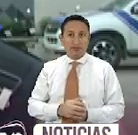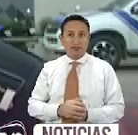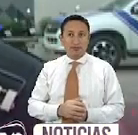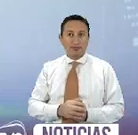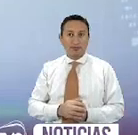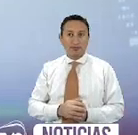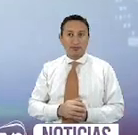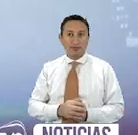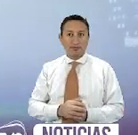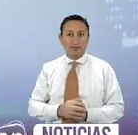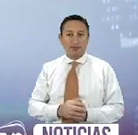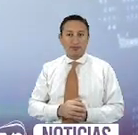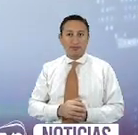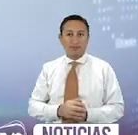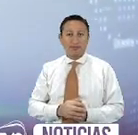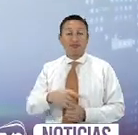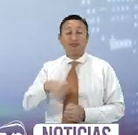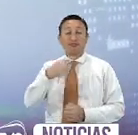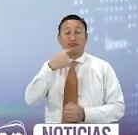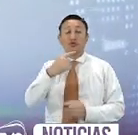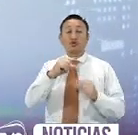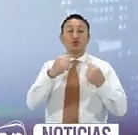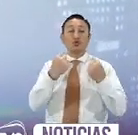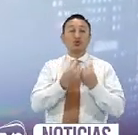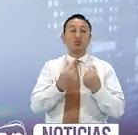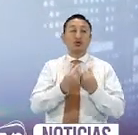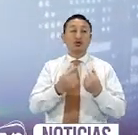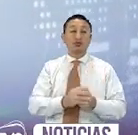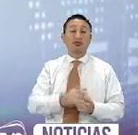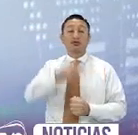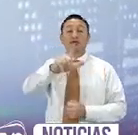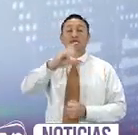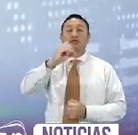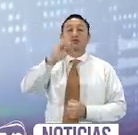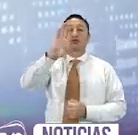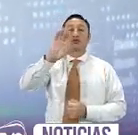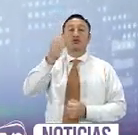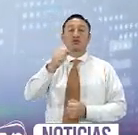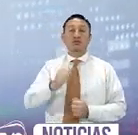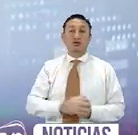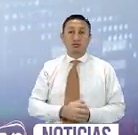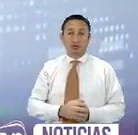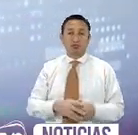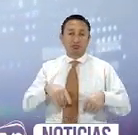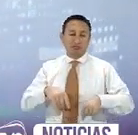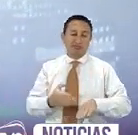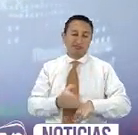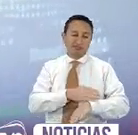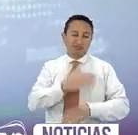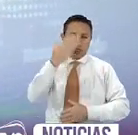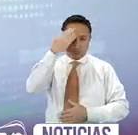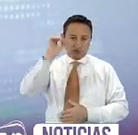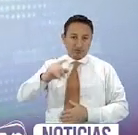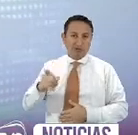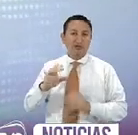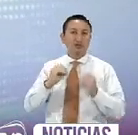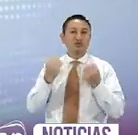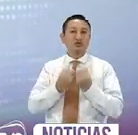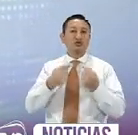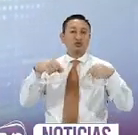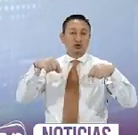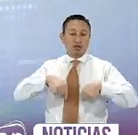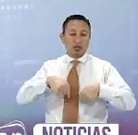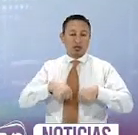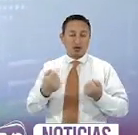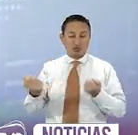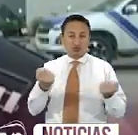estaba aduciéndose al grupo este de los Lobos. Bueno, como tenemos conocimiento, la organización acá que opera